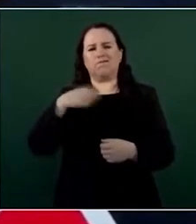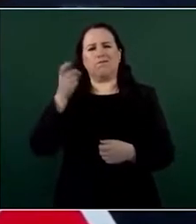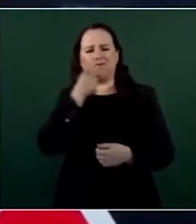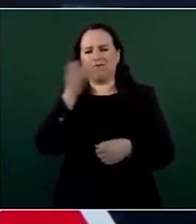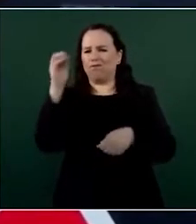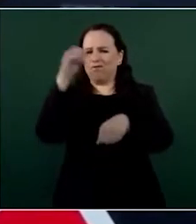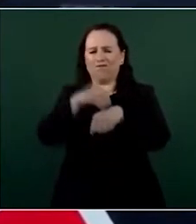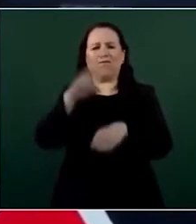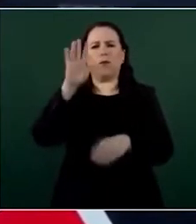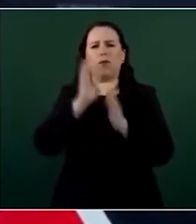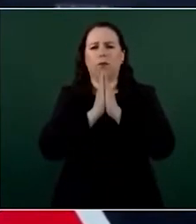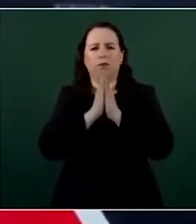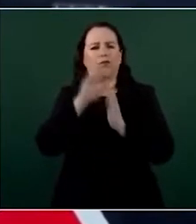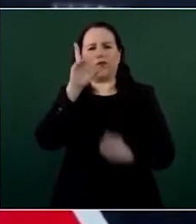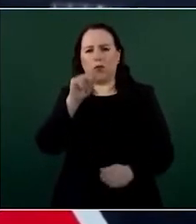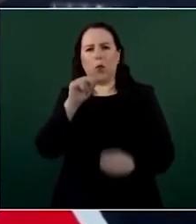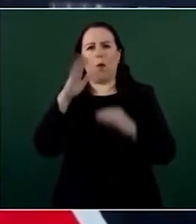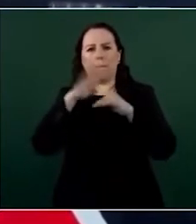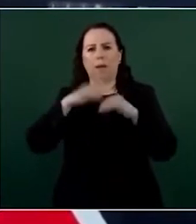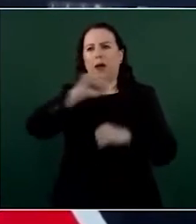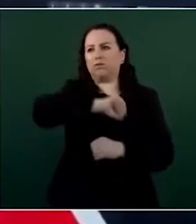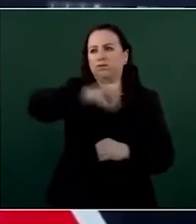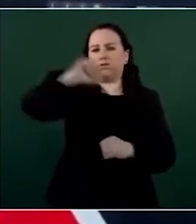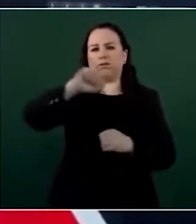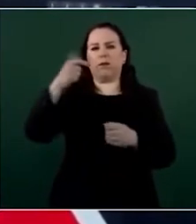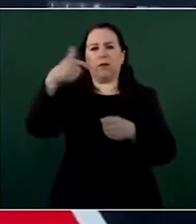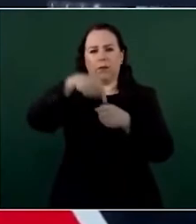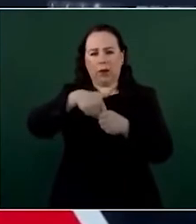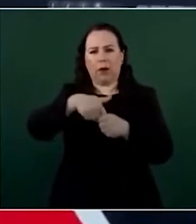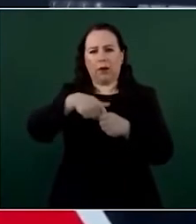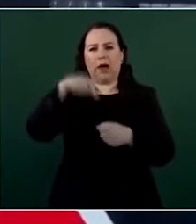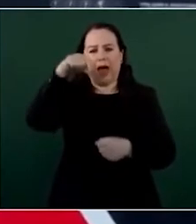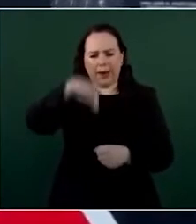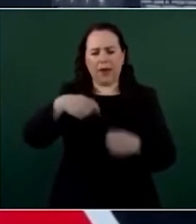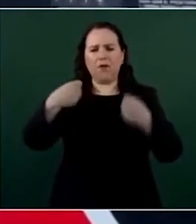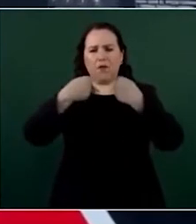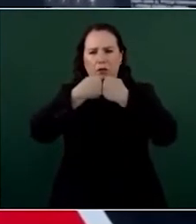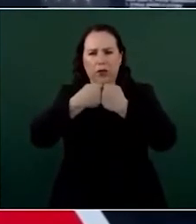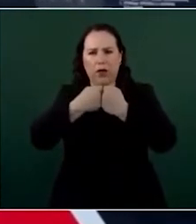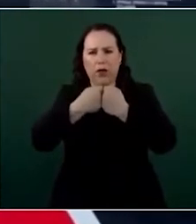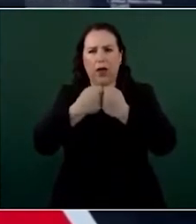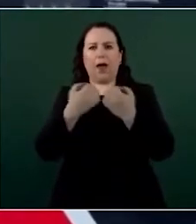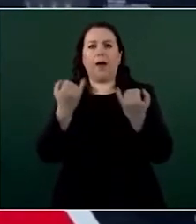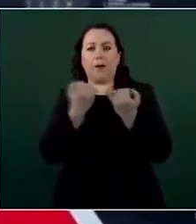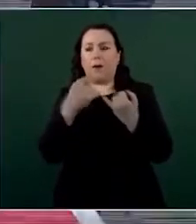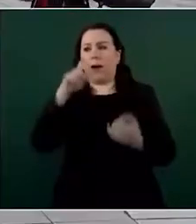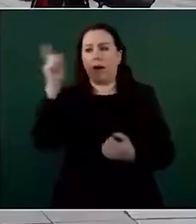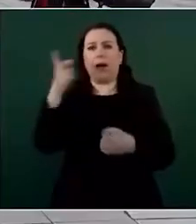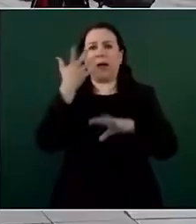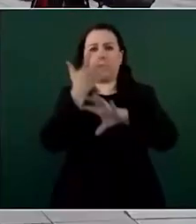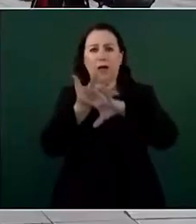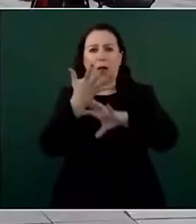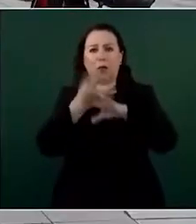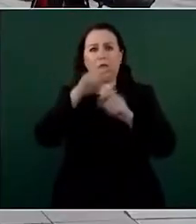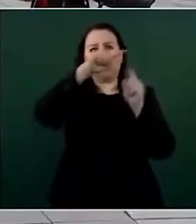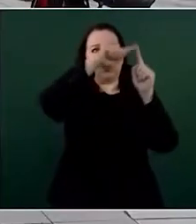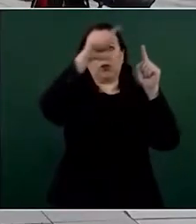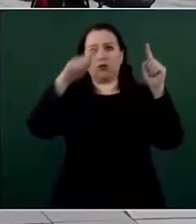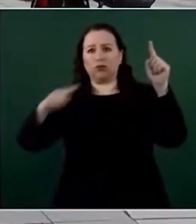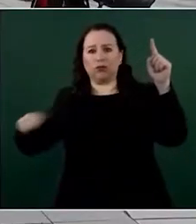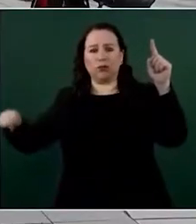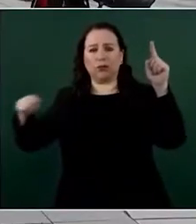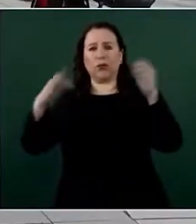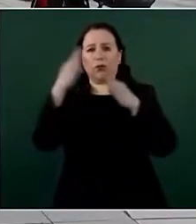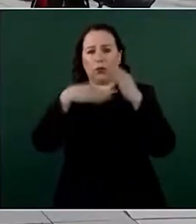frontera. También aquí en la frontera con Estados Unidos, en toda la línea divisoria,